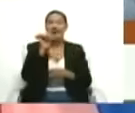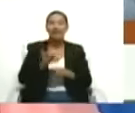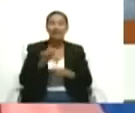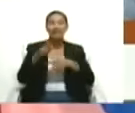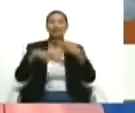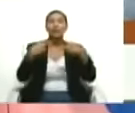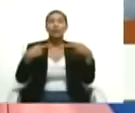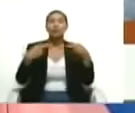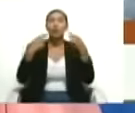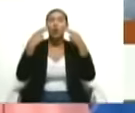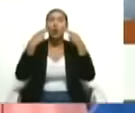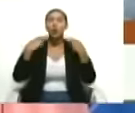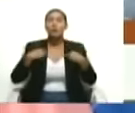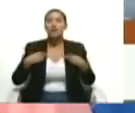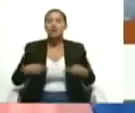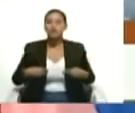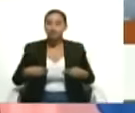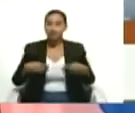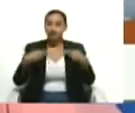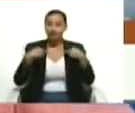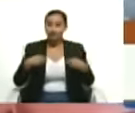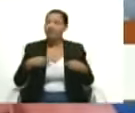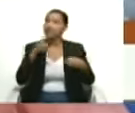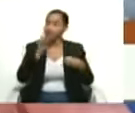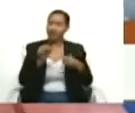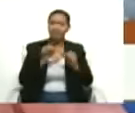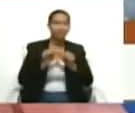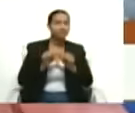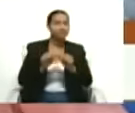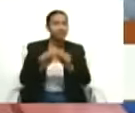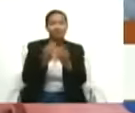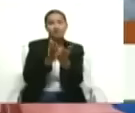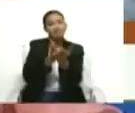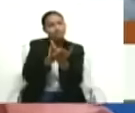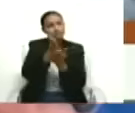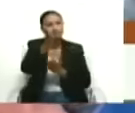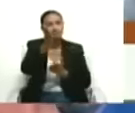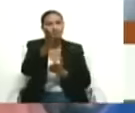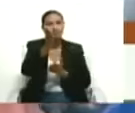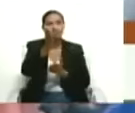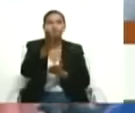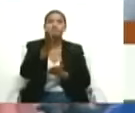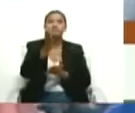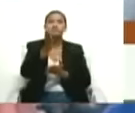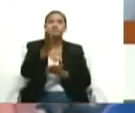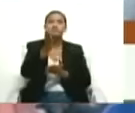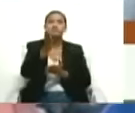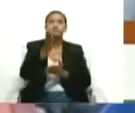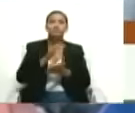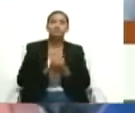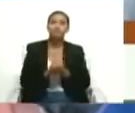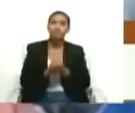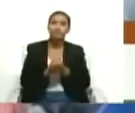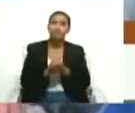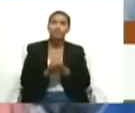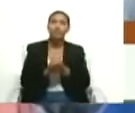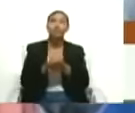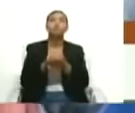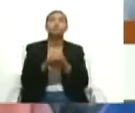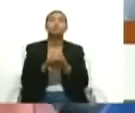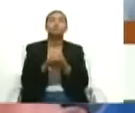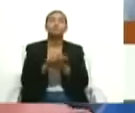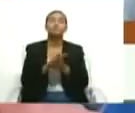así debe permanecer y así debe consolidarse. Así que esta tercera